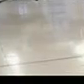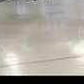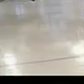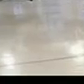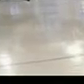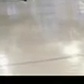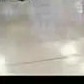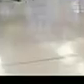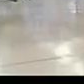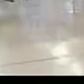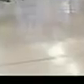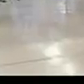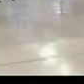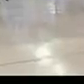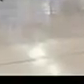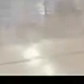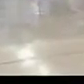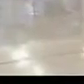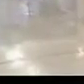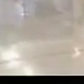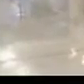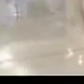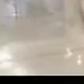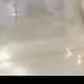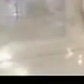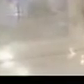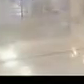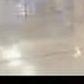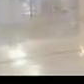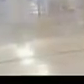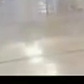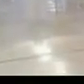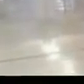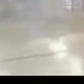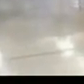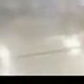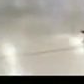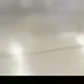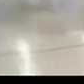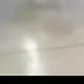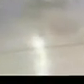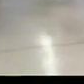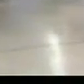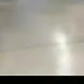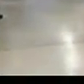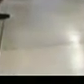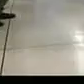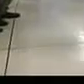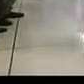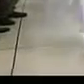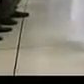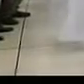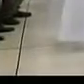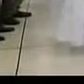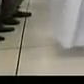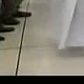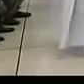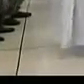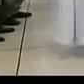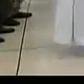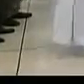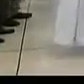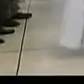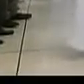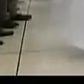Tantas cosas en la vida nos ofrecen plenitud y no son más